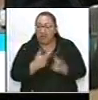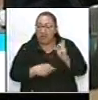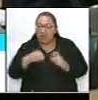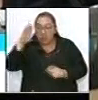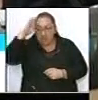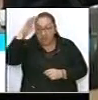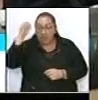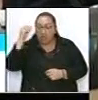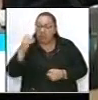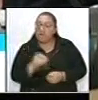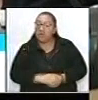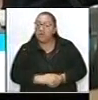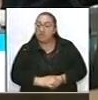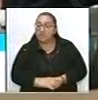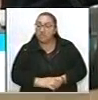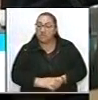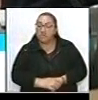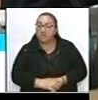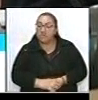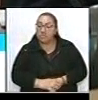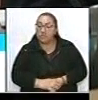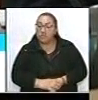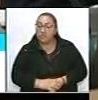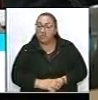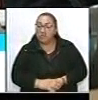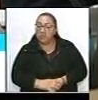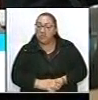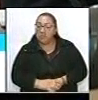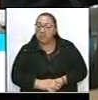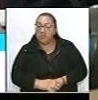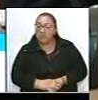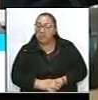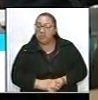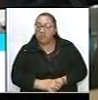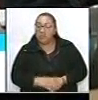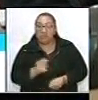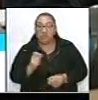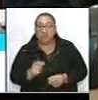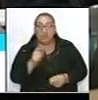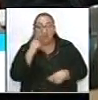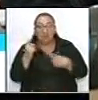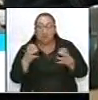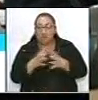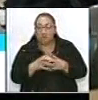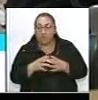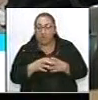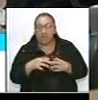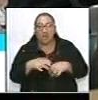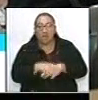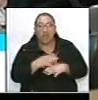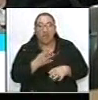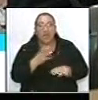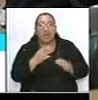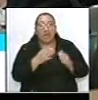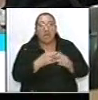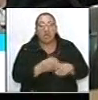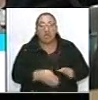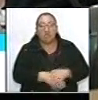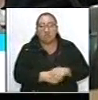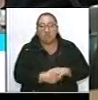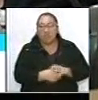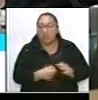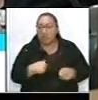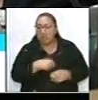¿Por qué? Porque, lamentablemente, cuando un policía captura a un delincuente, arreglan en la esquina. Pero